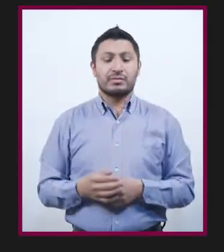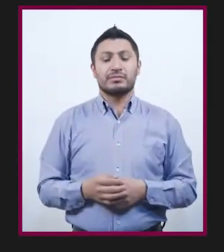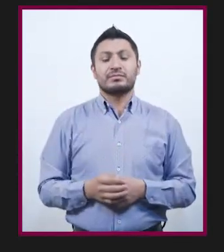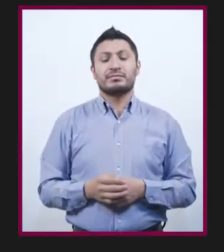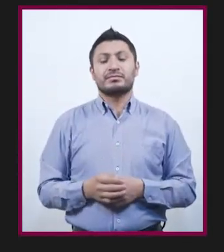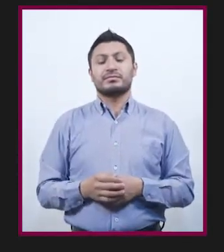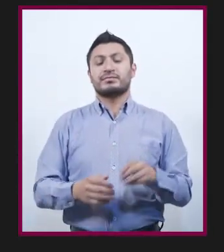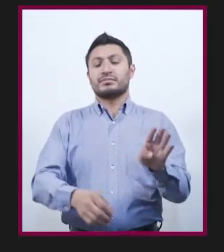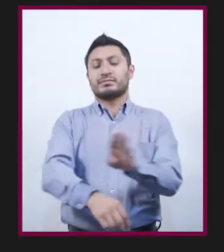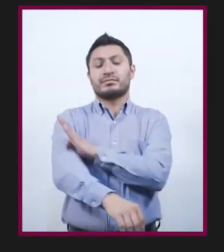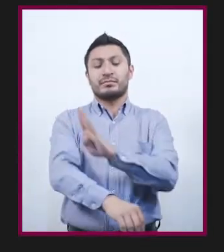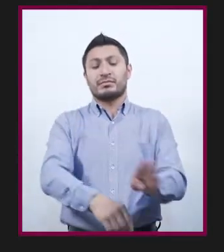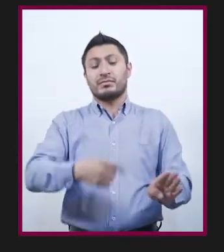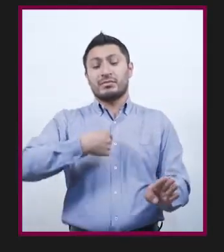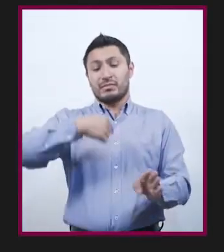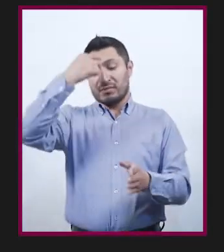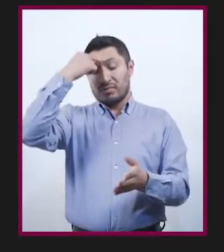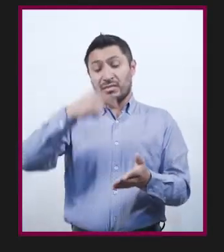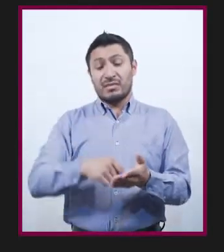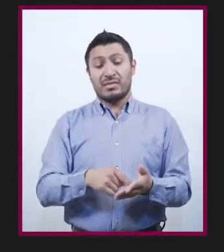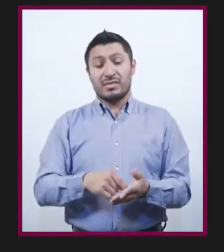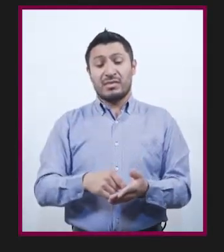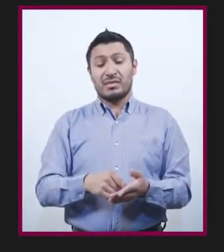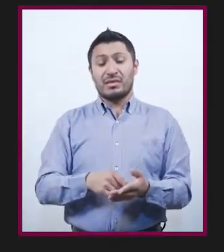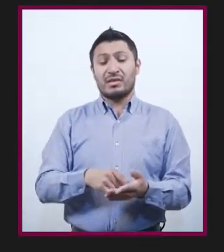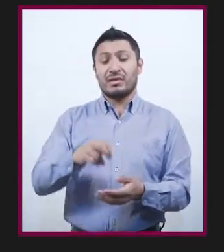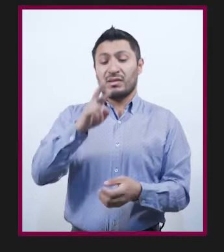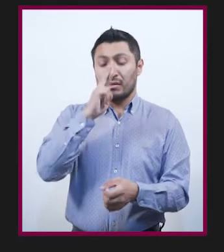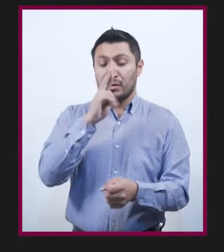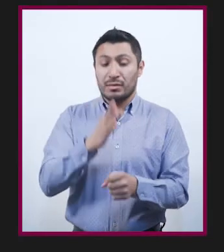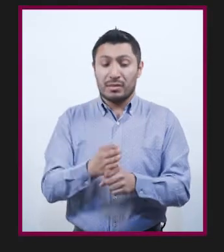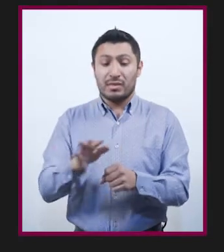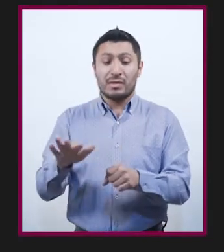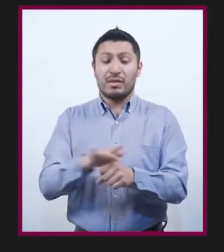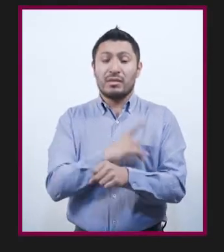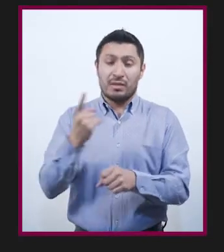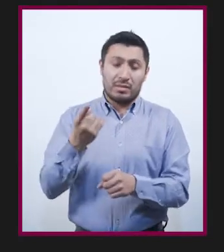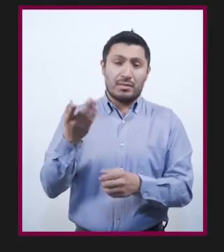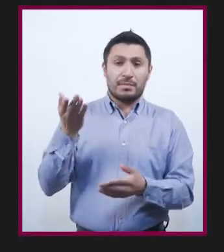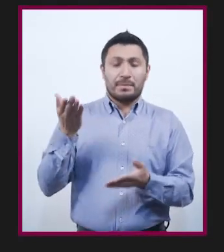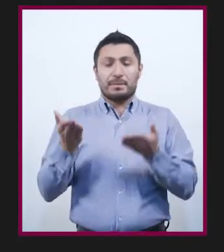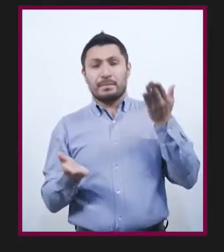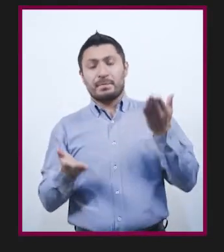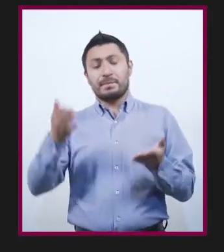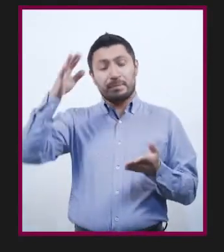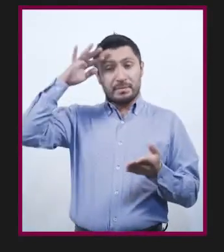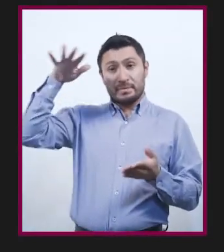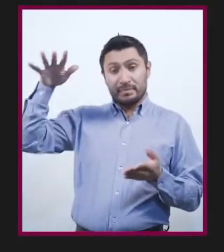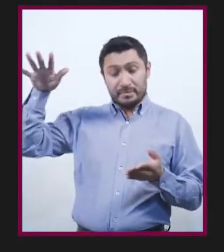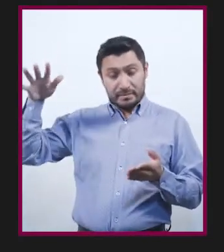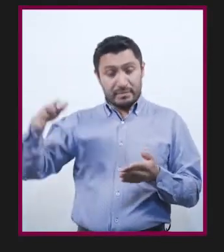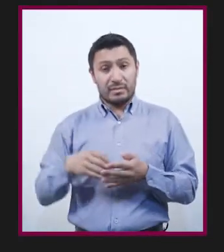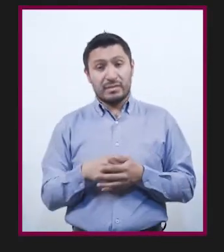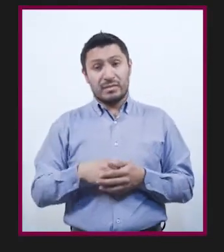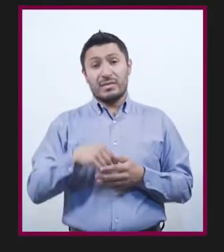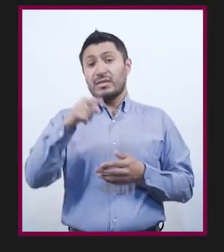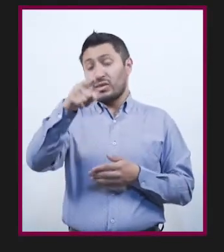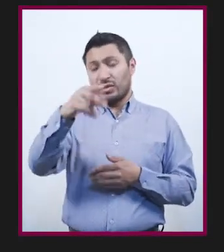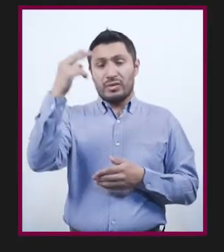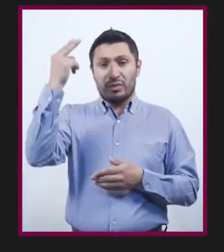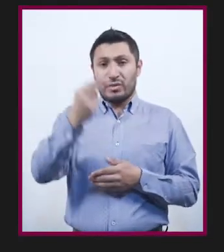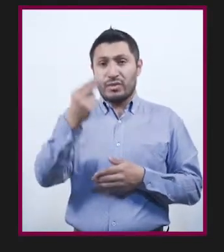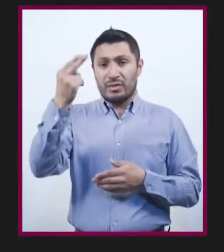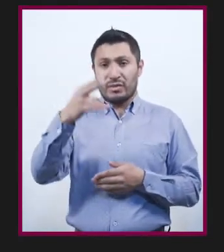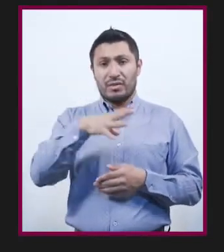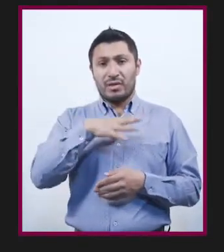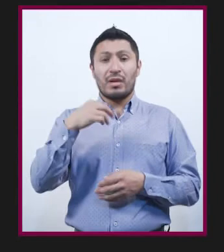no somos independientes, o sea, necesitamos permiso de nuestros padres para ciertas cosas, aún no necesitamos